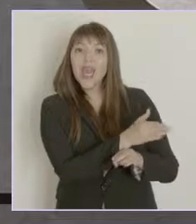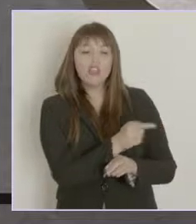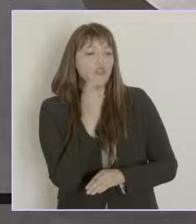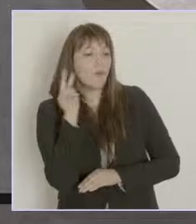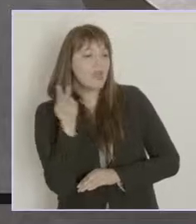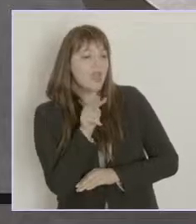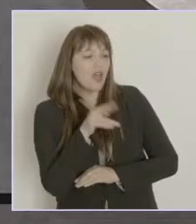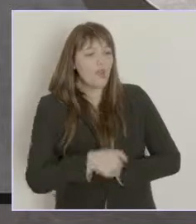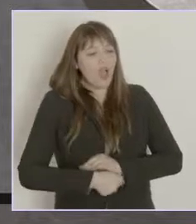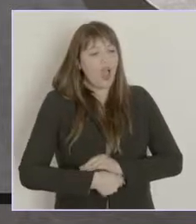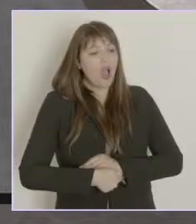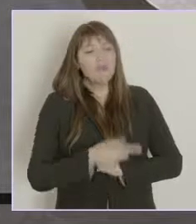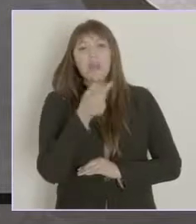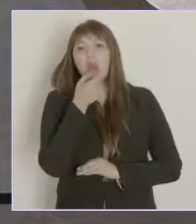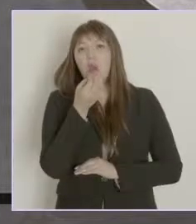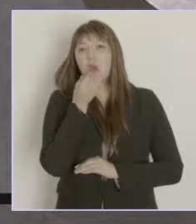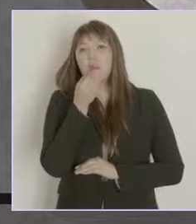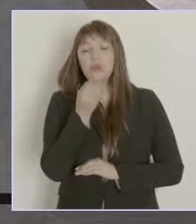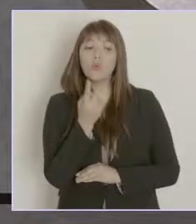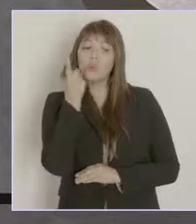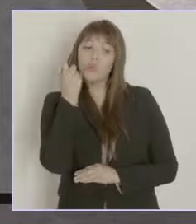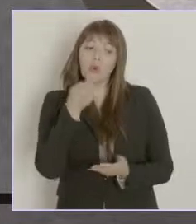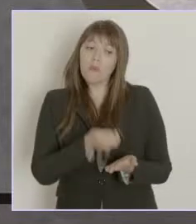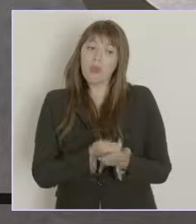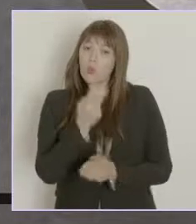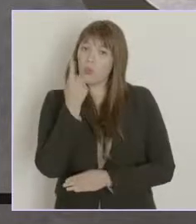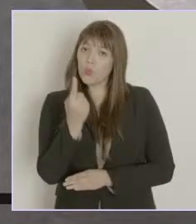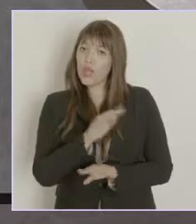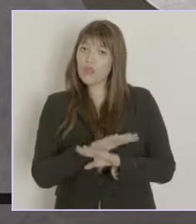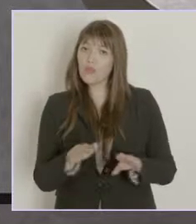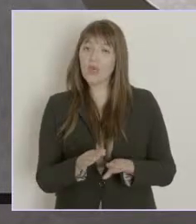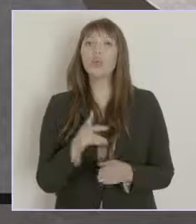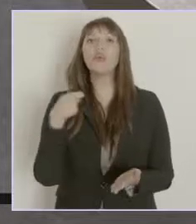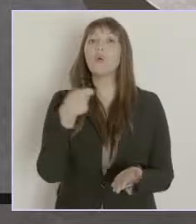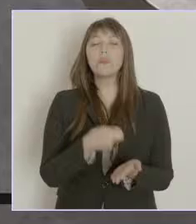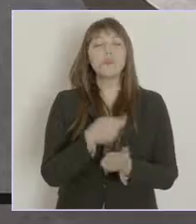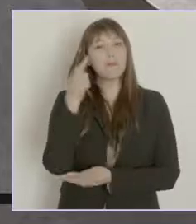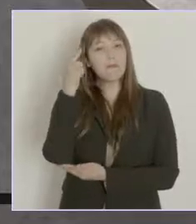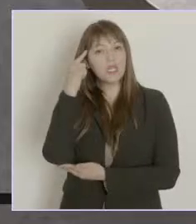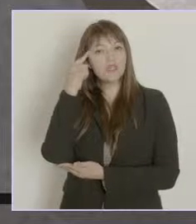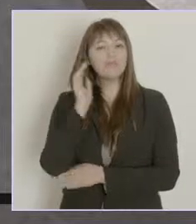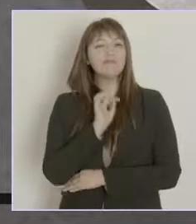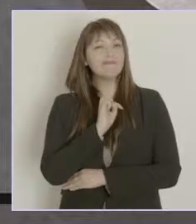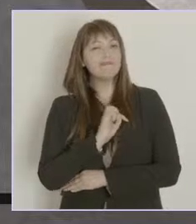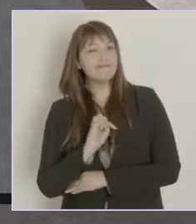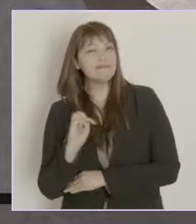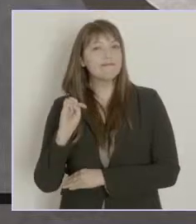todos tenían ganas de comer. Y la mamá dijo: «Solo me alcanza para uno». Y la mamá compró uno y